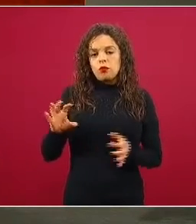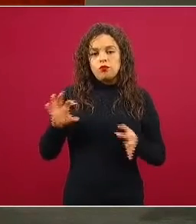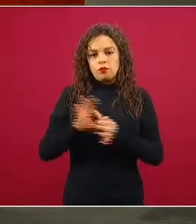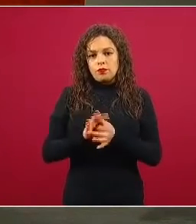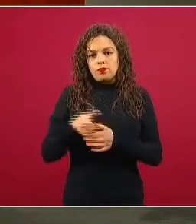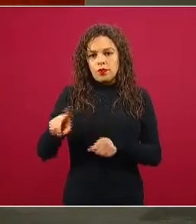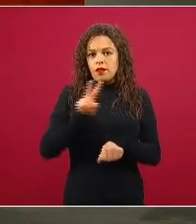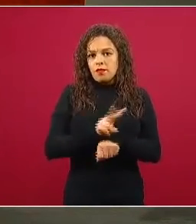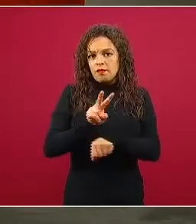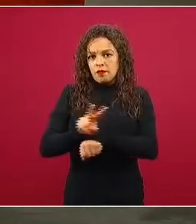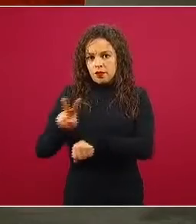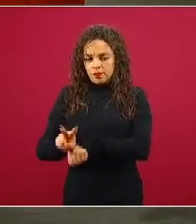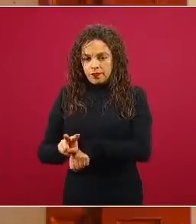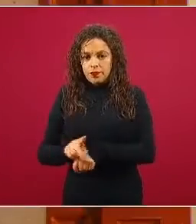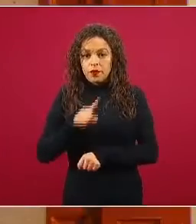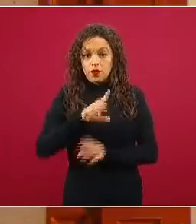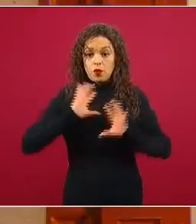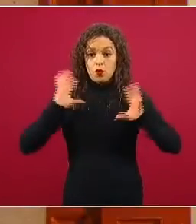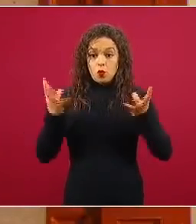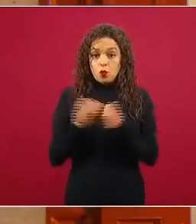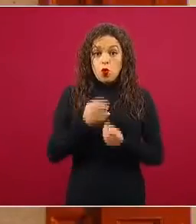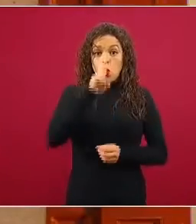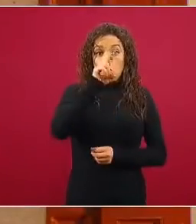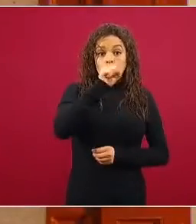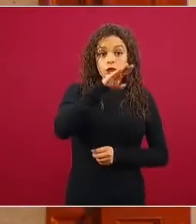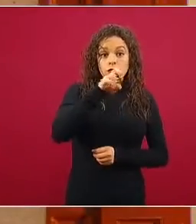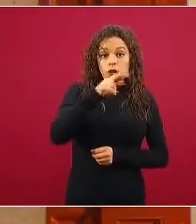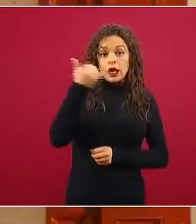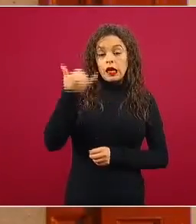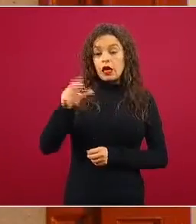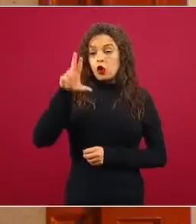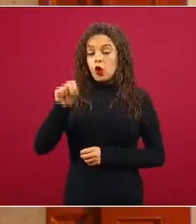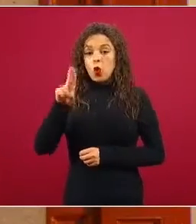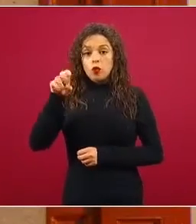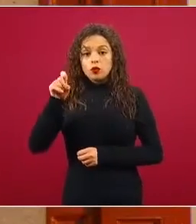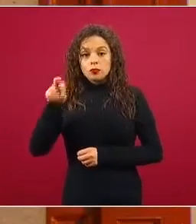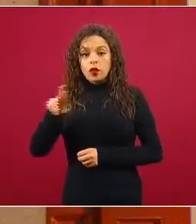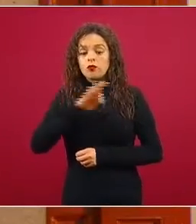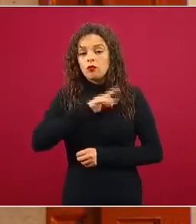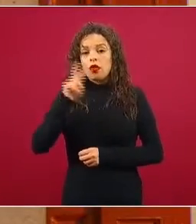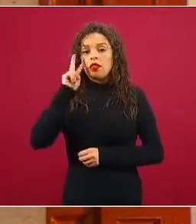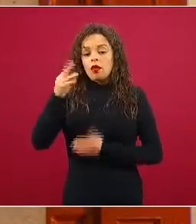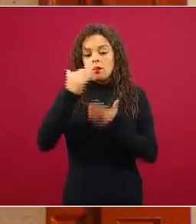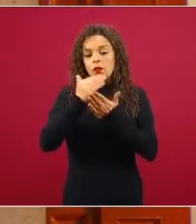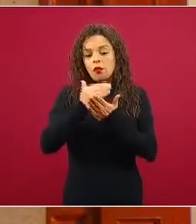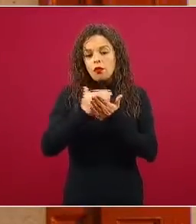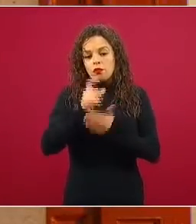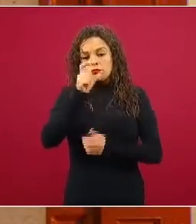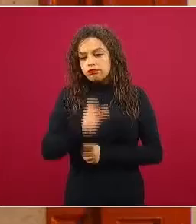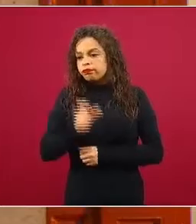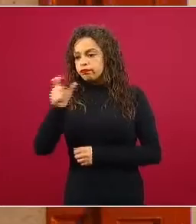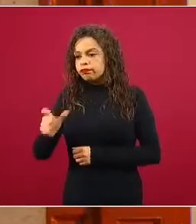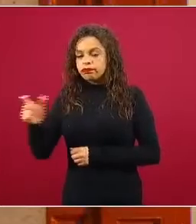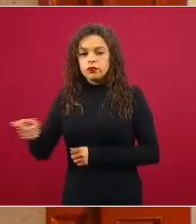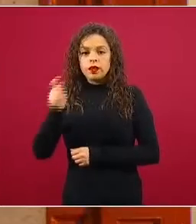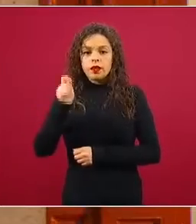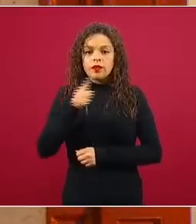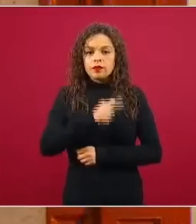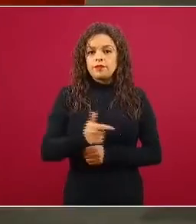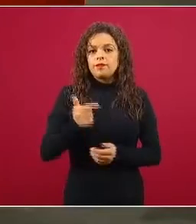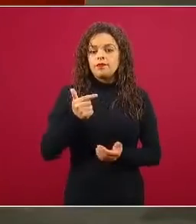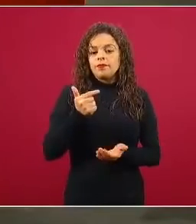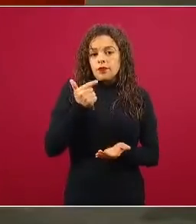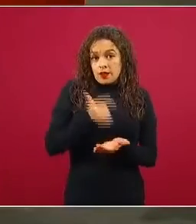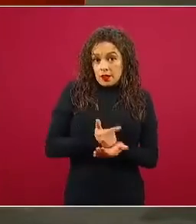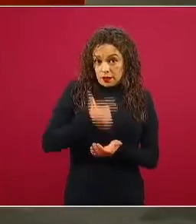no USMER podemos conocer cuál es el perfil epidemiológico de la enfermedad grave y también cuál es el perfil de las defunciones,